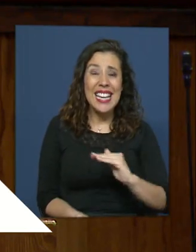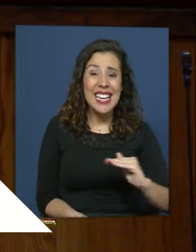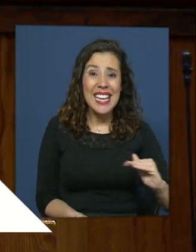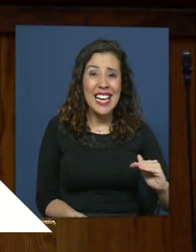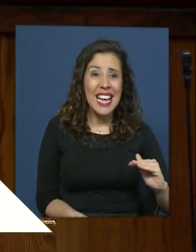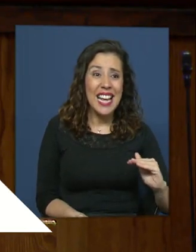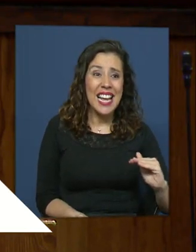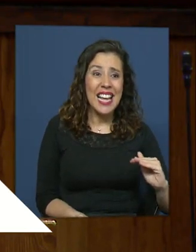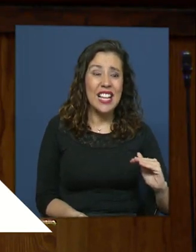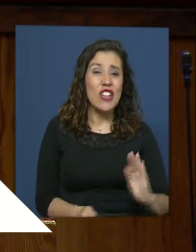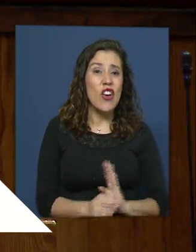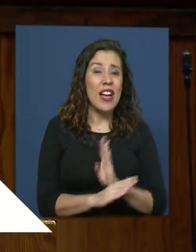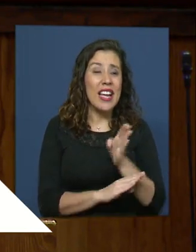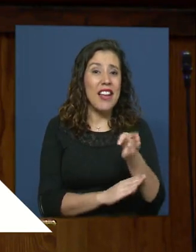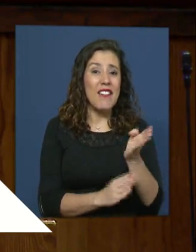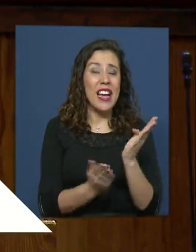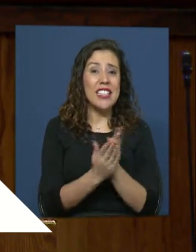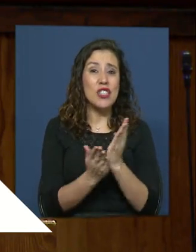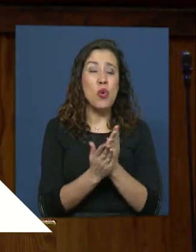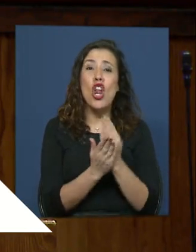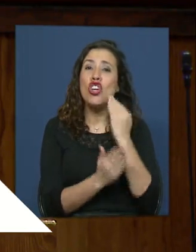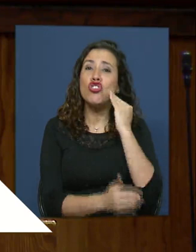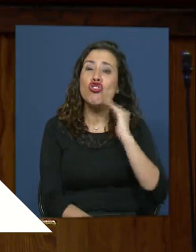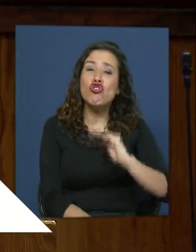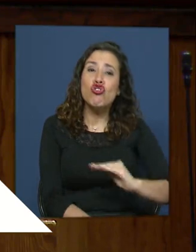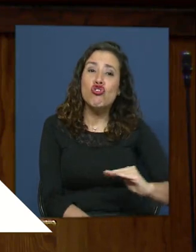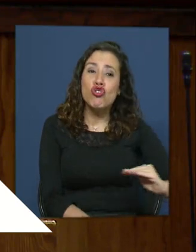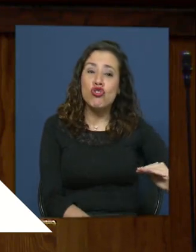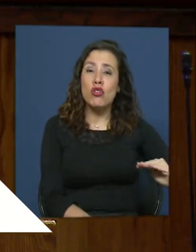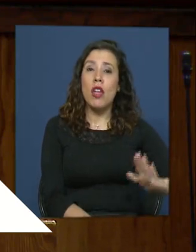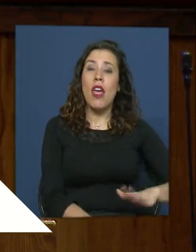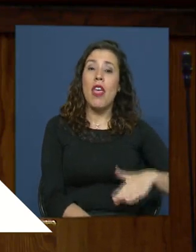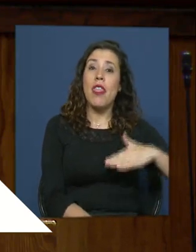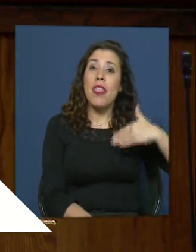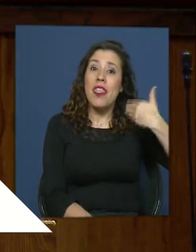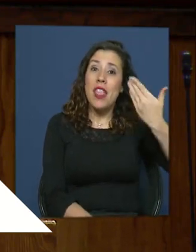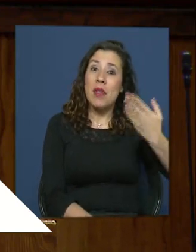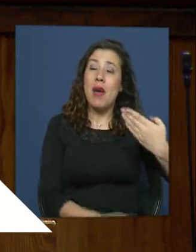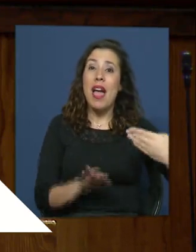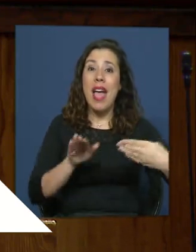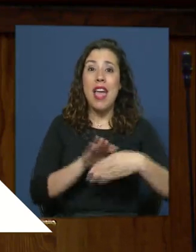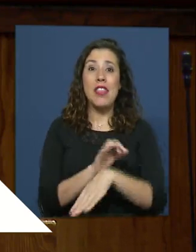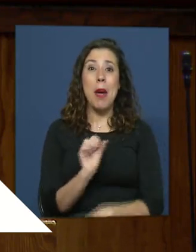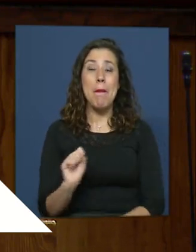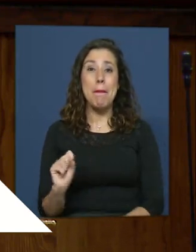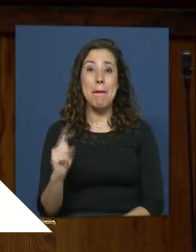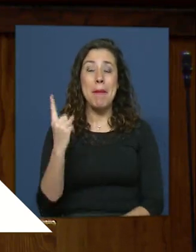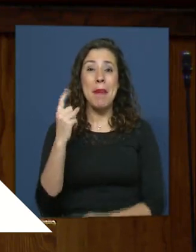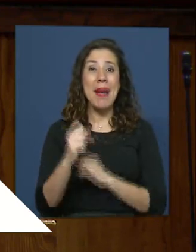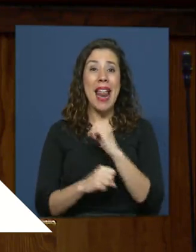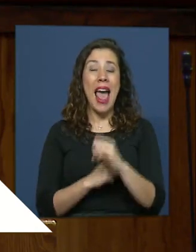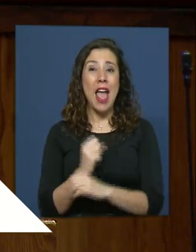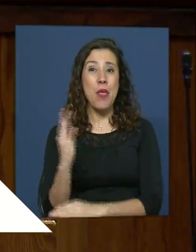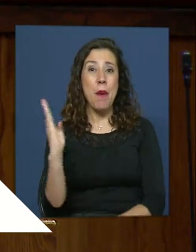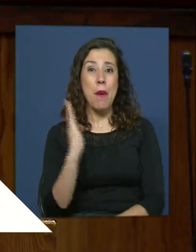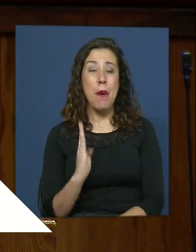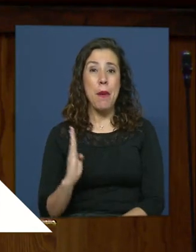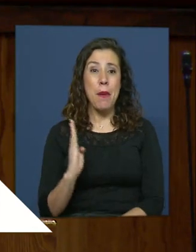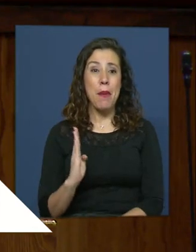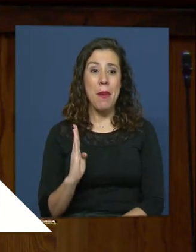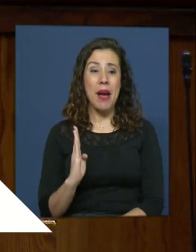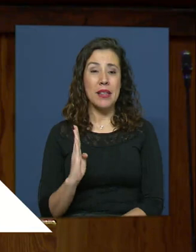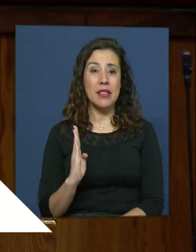las niñas que acuden a una escuela de párvulo y que luego se incorporan al primer año de enseñanza básica en